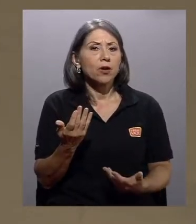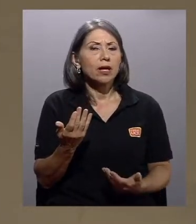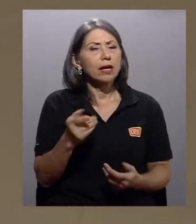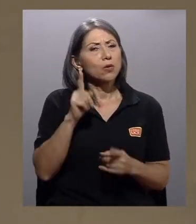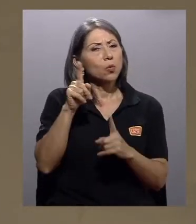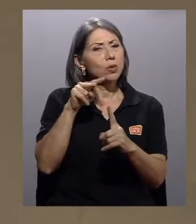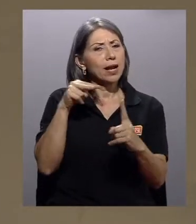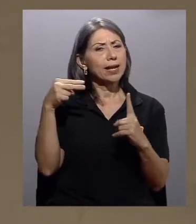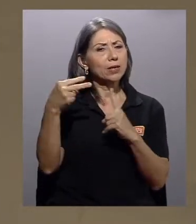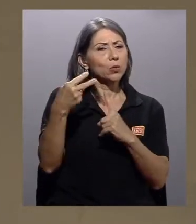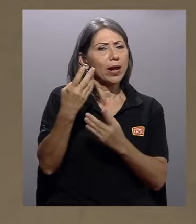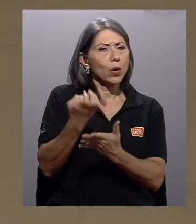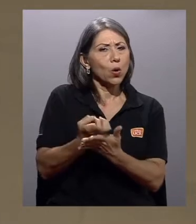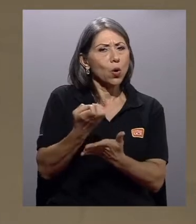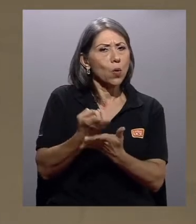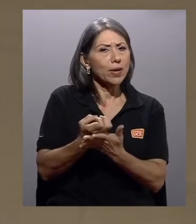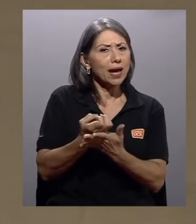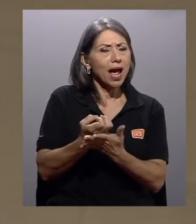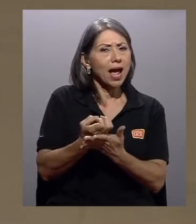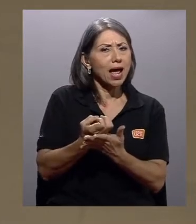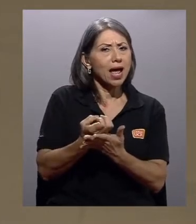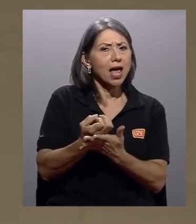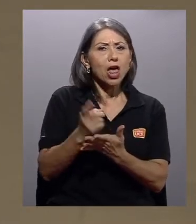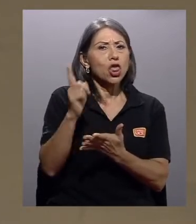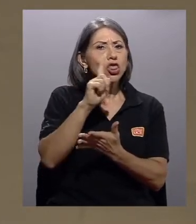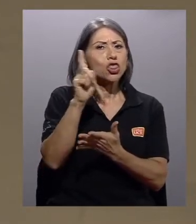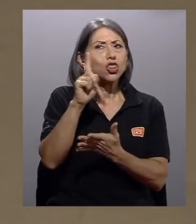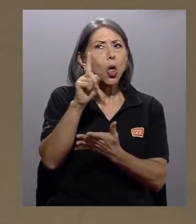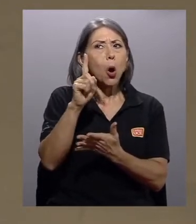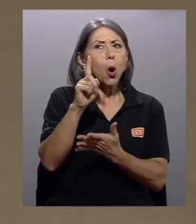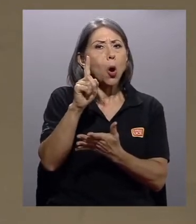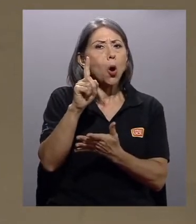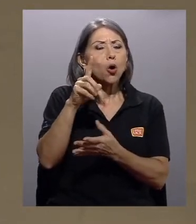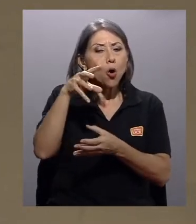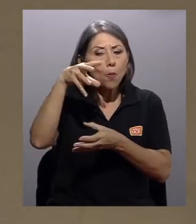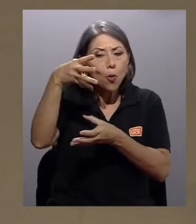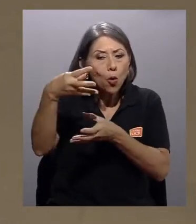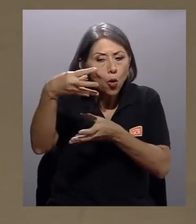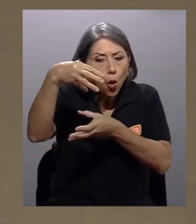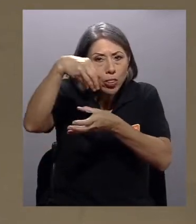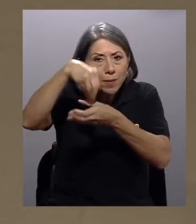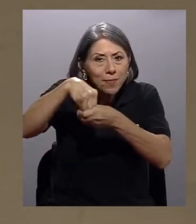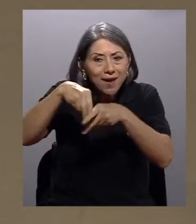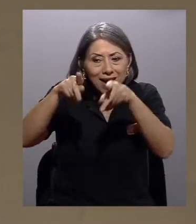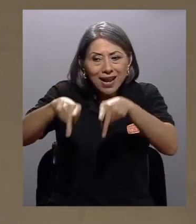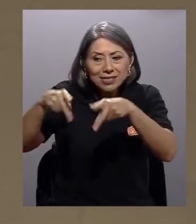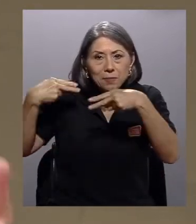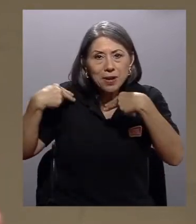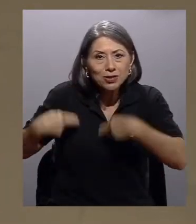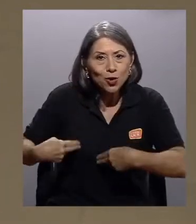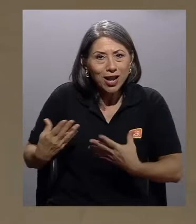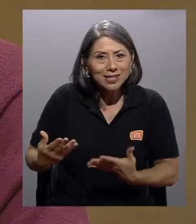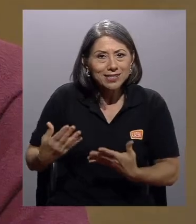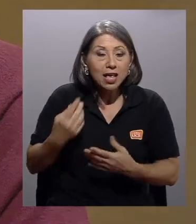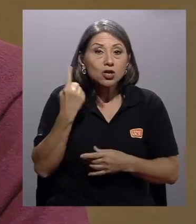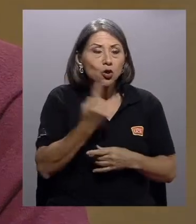una lectura económica no contemplaba a las personas, ¿verdad? Contemplaba los